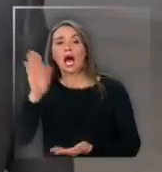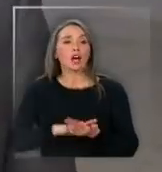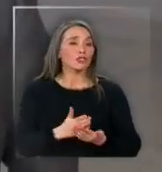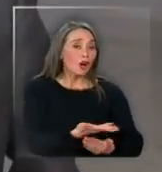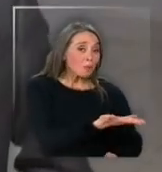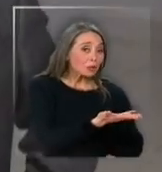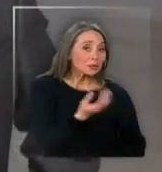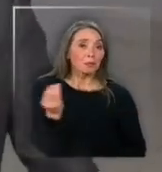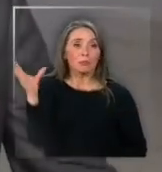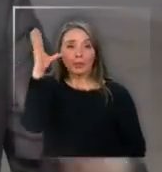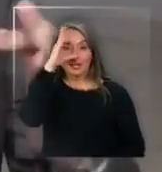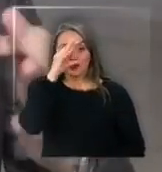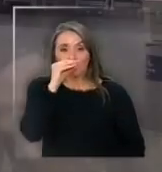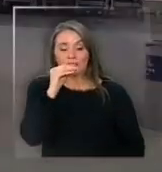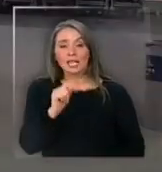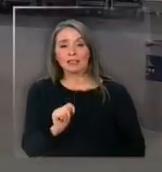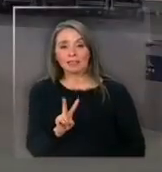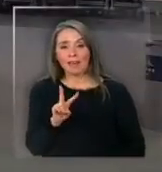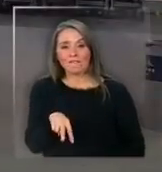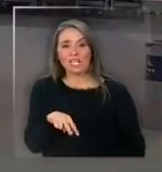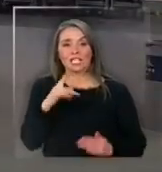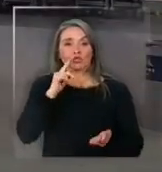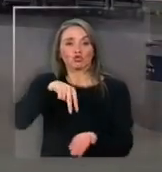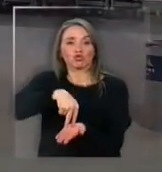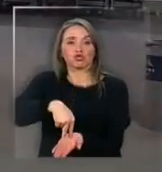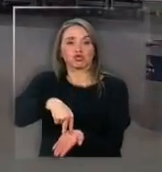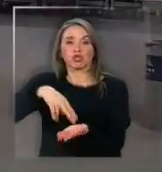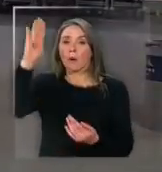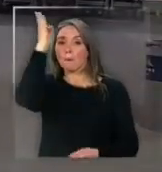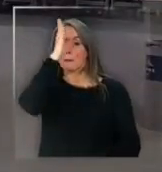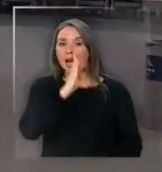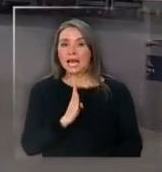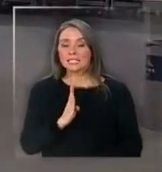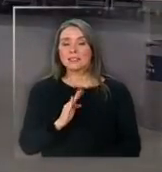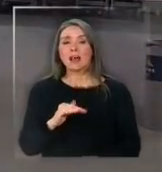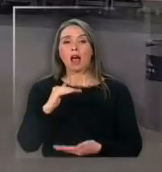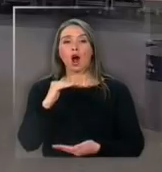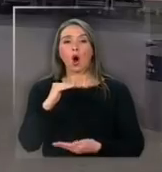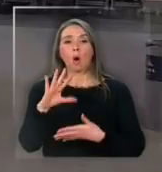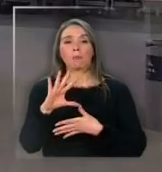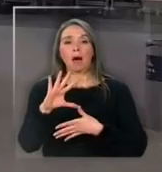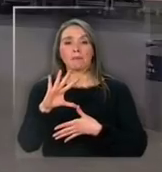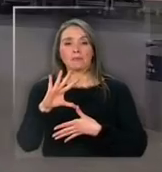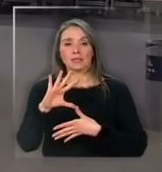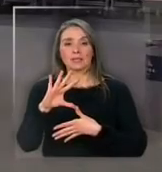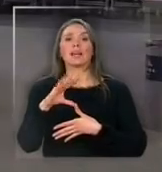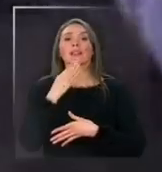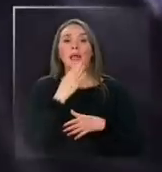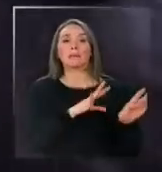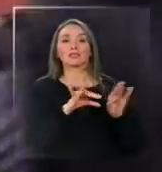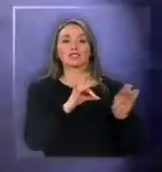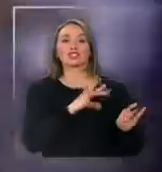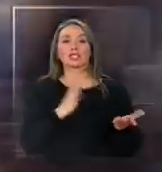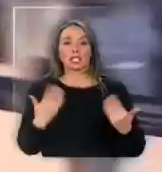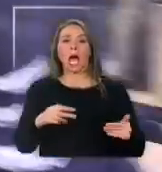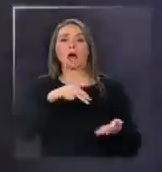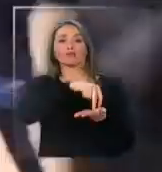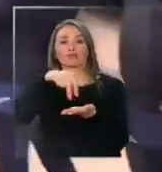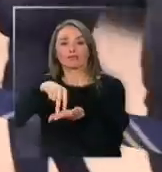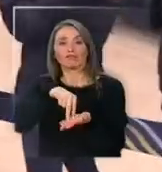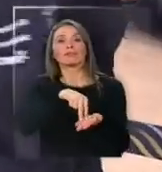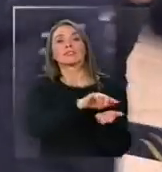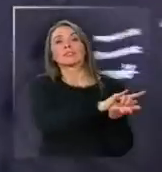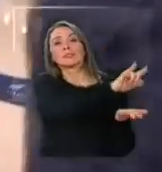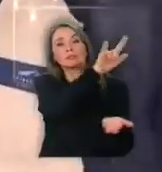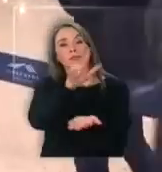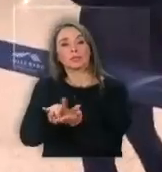¿Cómo están? Muy buenas noches. TVN ya está acá en Brasil para esta Copa América y también la selección chilena que llegó cerca